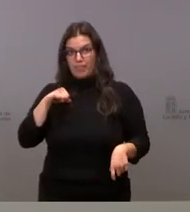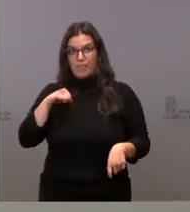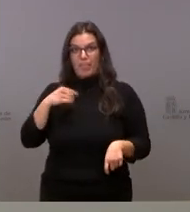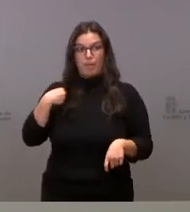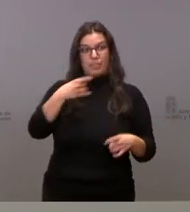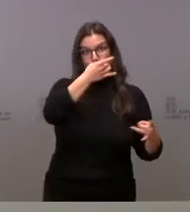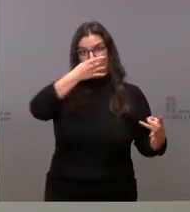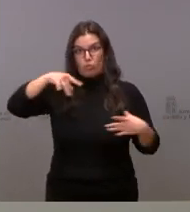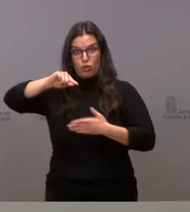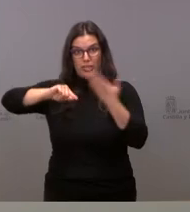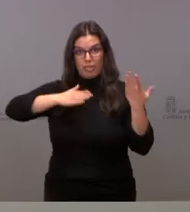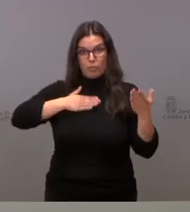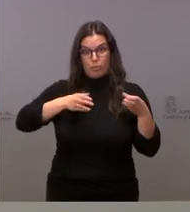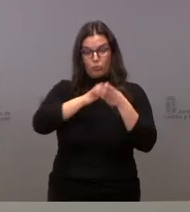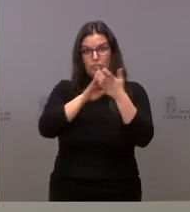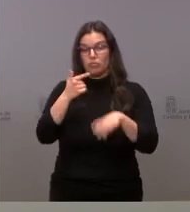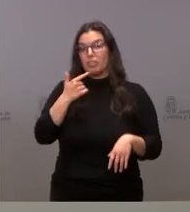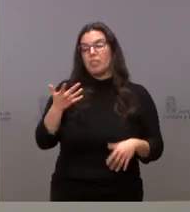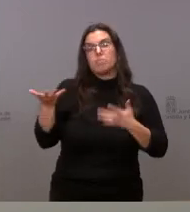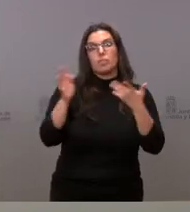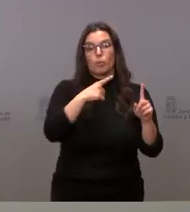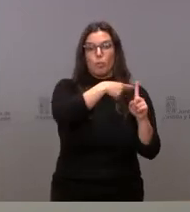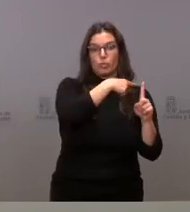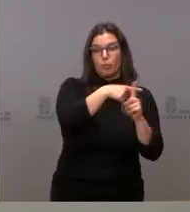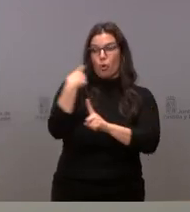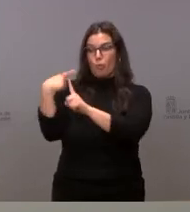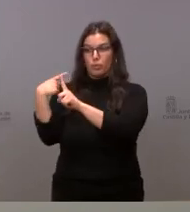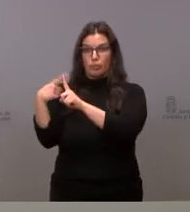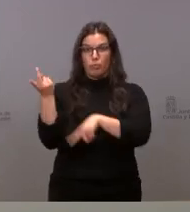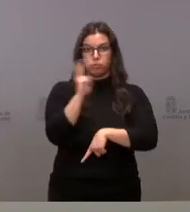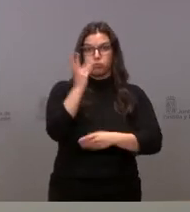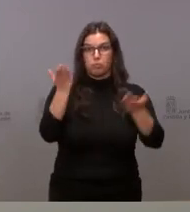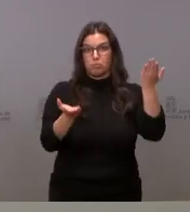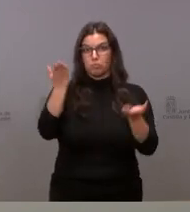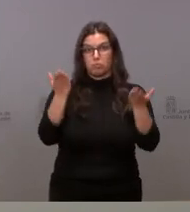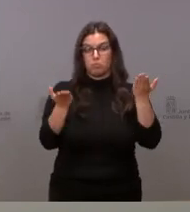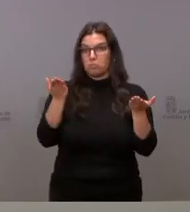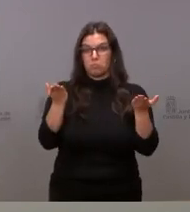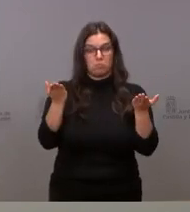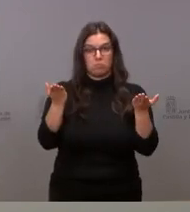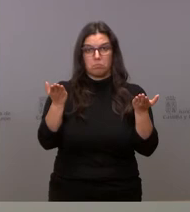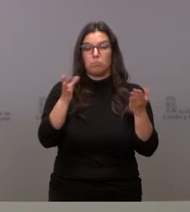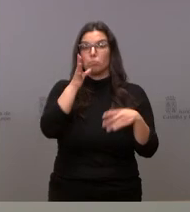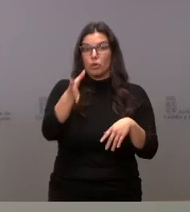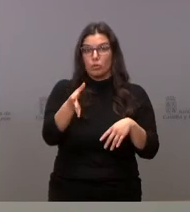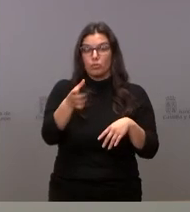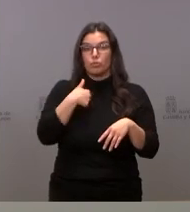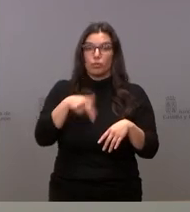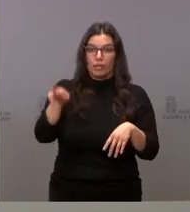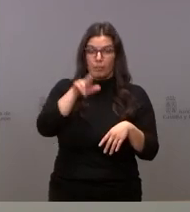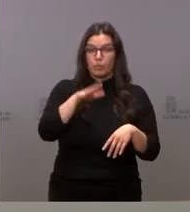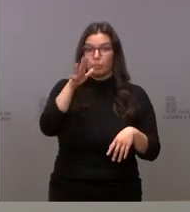un 10% números redondos entre la positividad de unas pruebas y la positividad de otras y el por qué por qué se lo vuelvo a decir